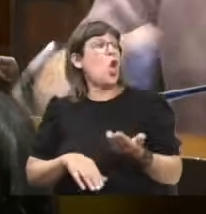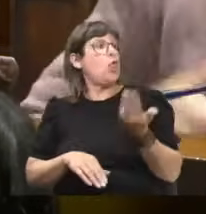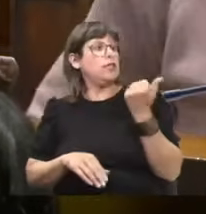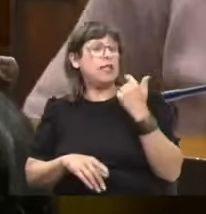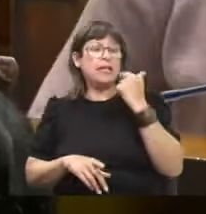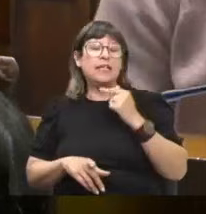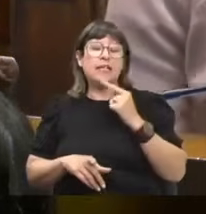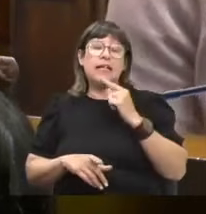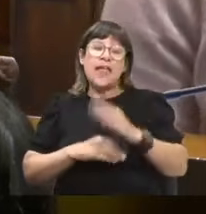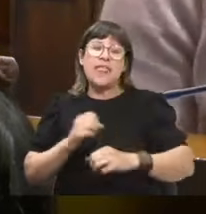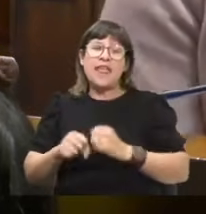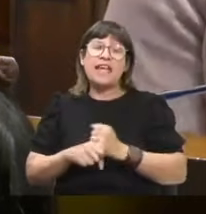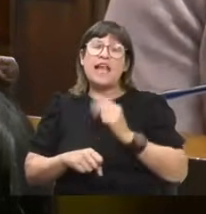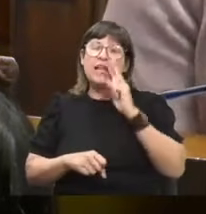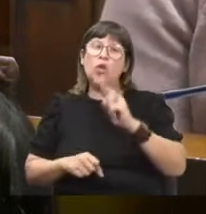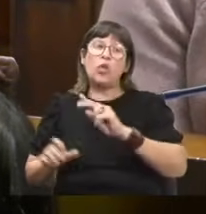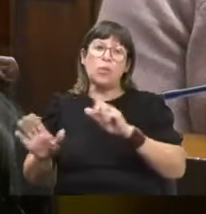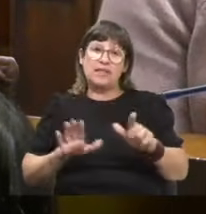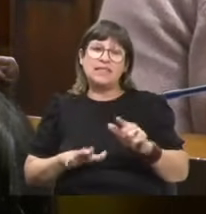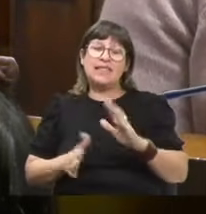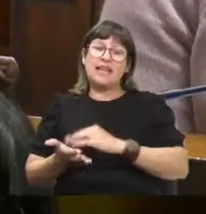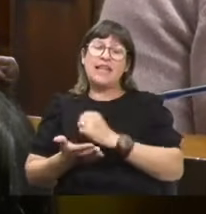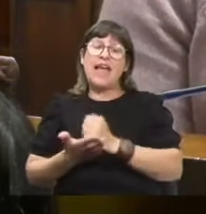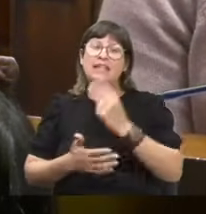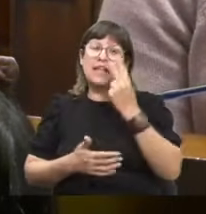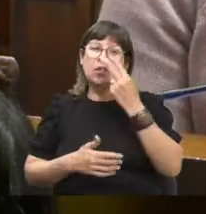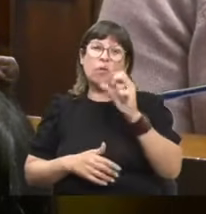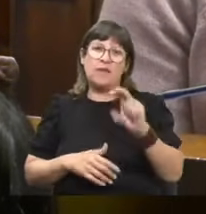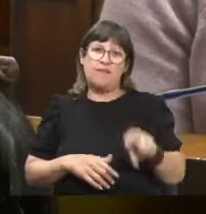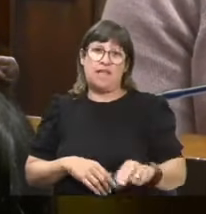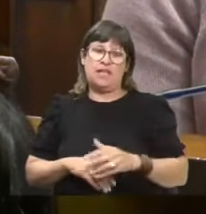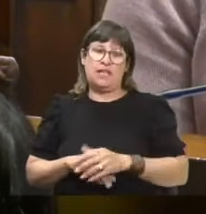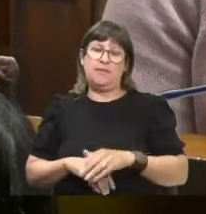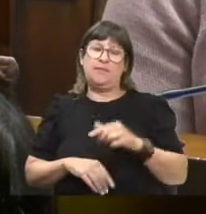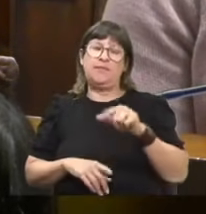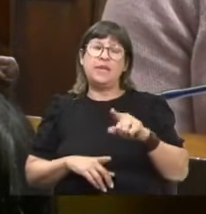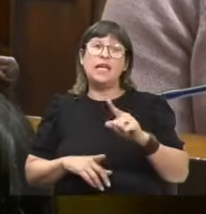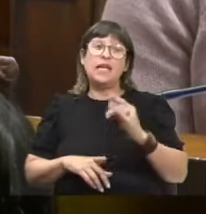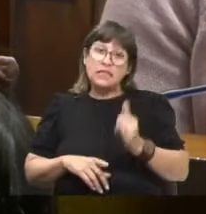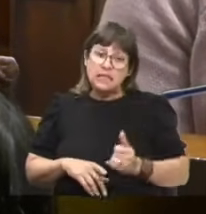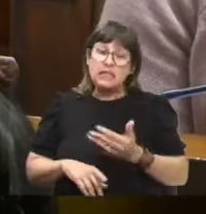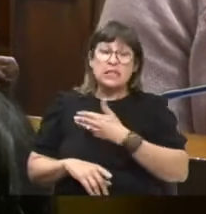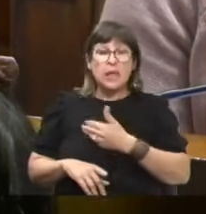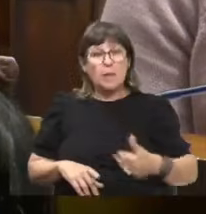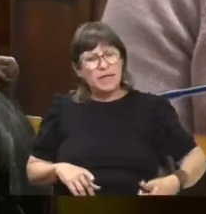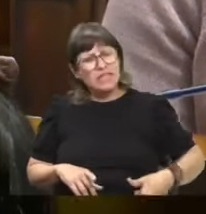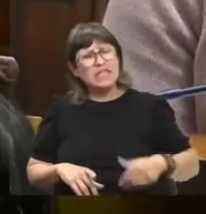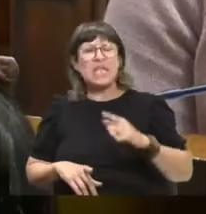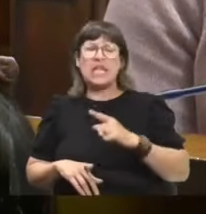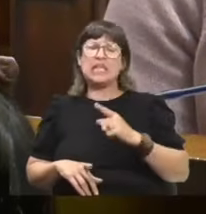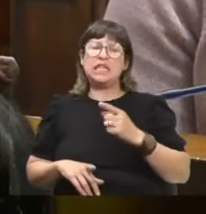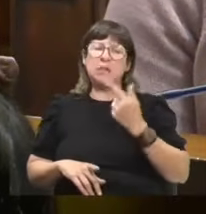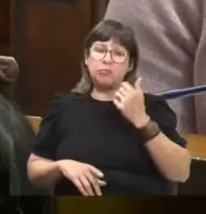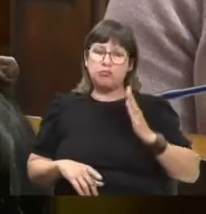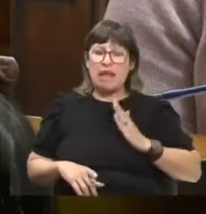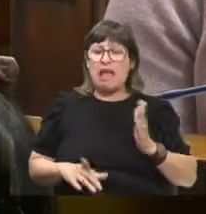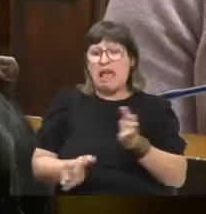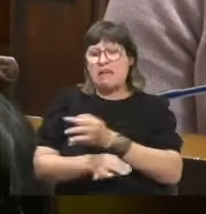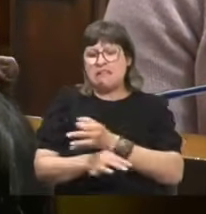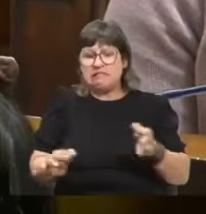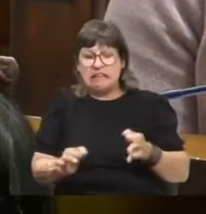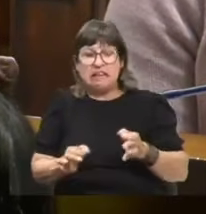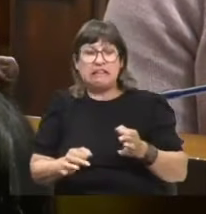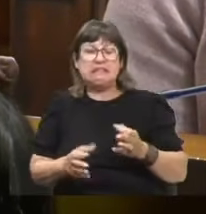año 2007 hasta el año 2020. Si bien hubo presidentes y presidentas excelentes y directorios